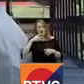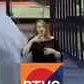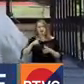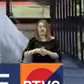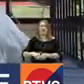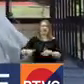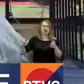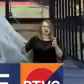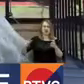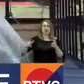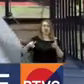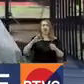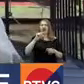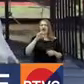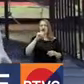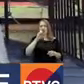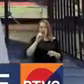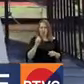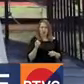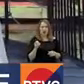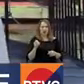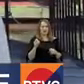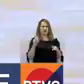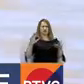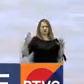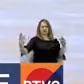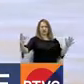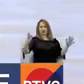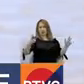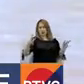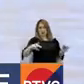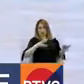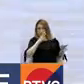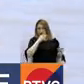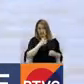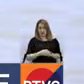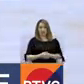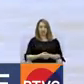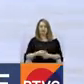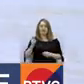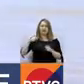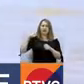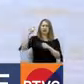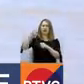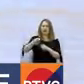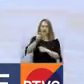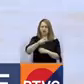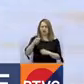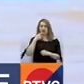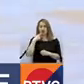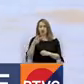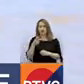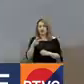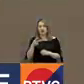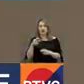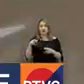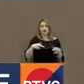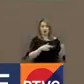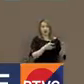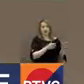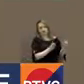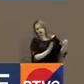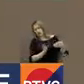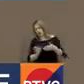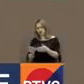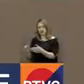bando cacao de todos y no daba ningún calor río los pescadores afirman que el desvío del cauce del río y el